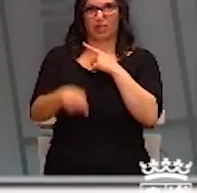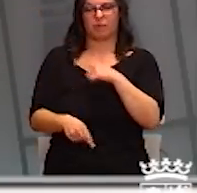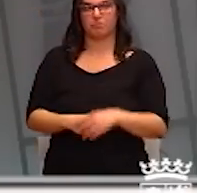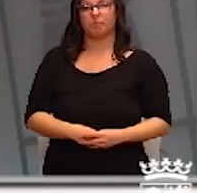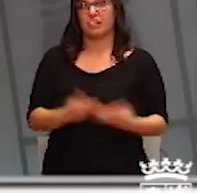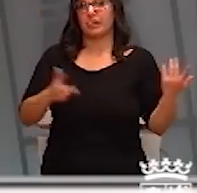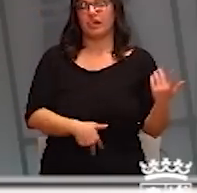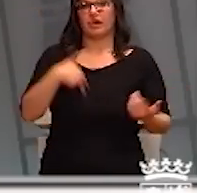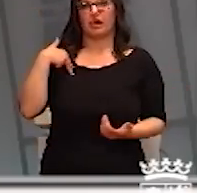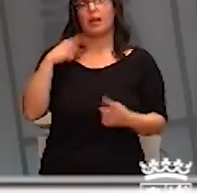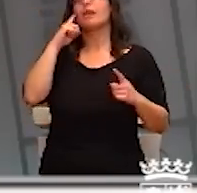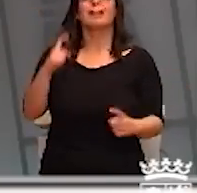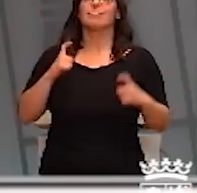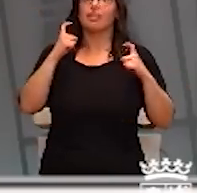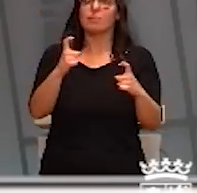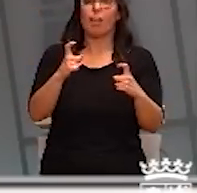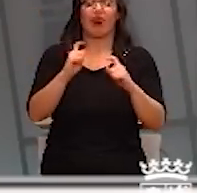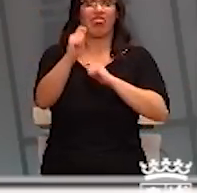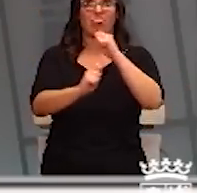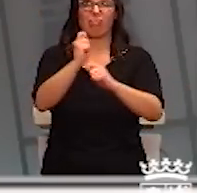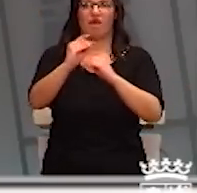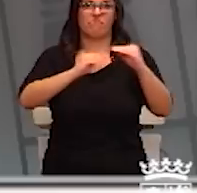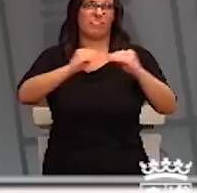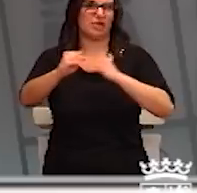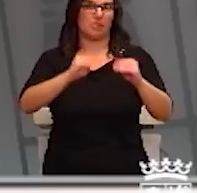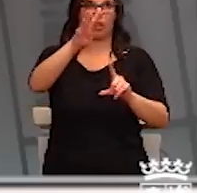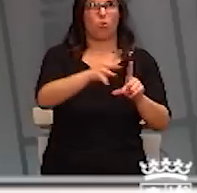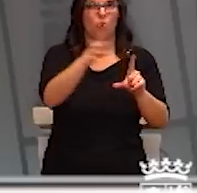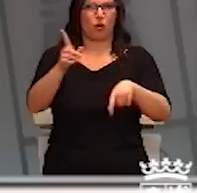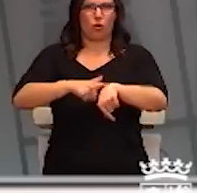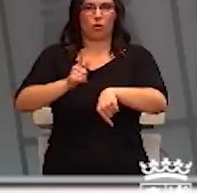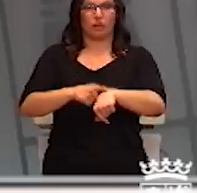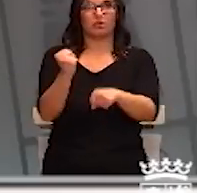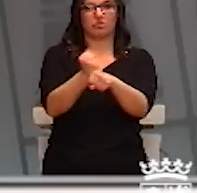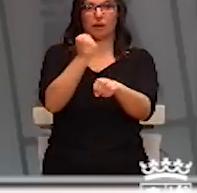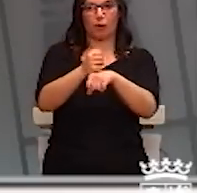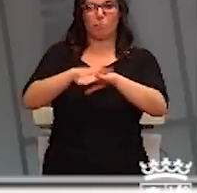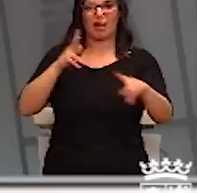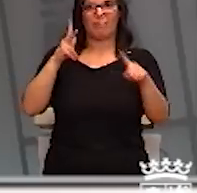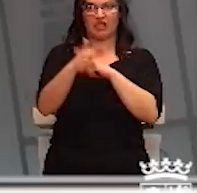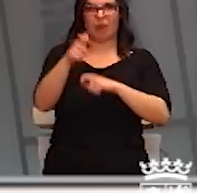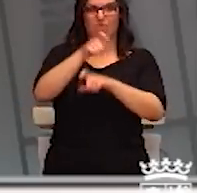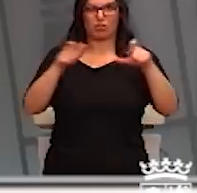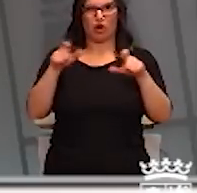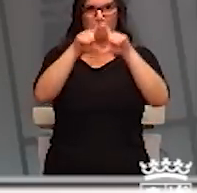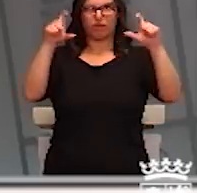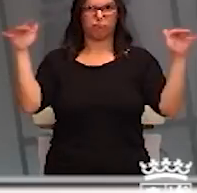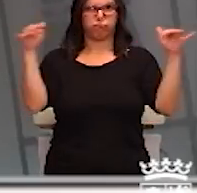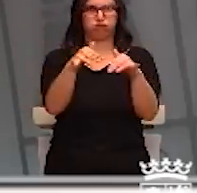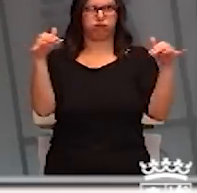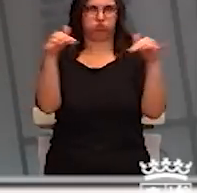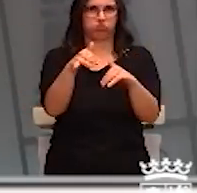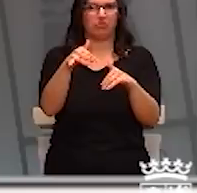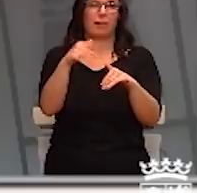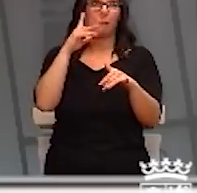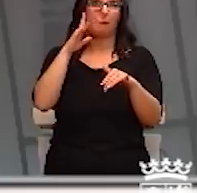Y, en general, se va a intentar flexibilizar el horario de trabajo para evitar que se acumulen los trabajadores en un solo turno y disminuir los